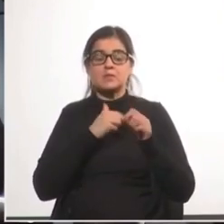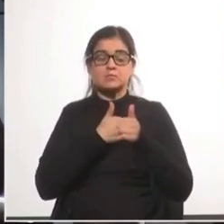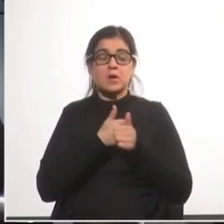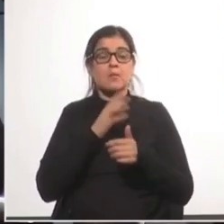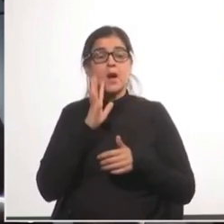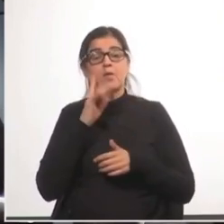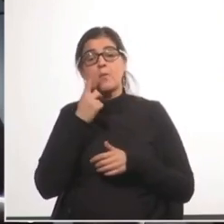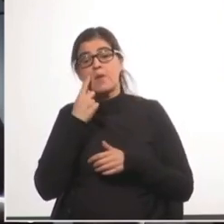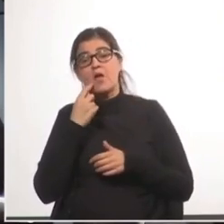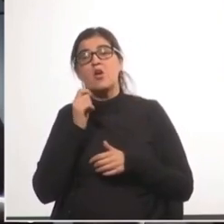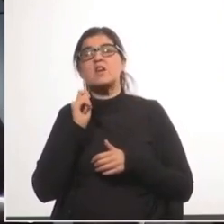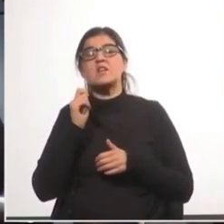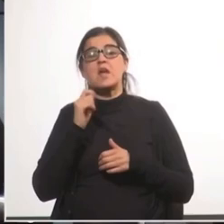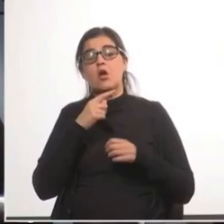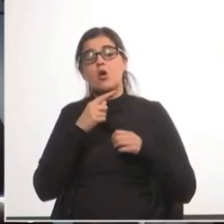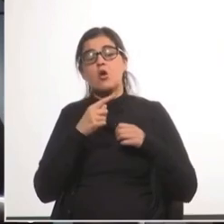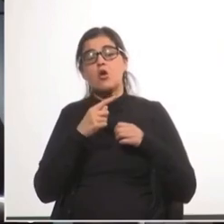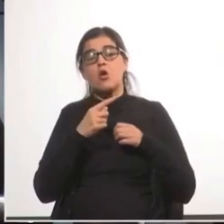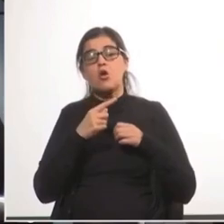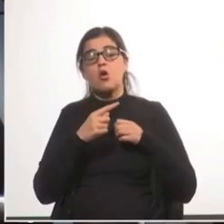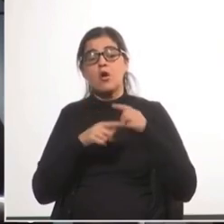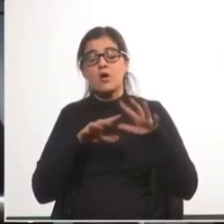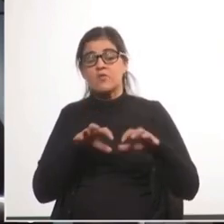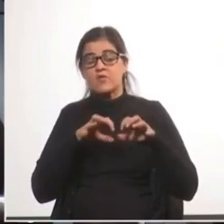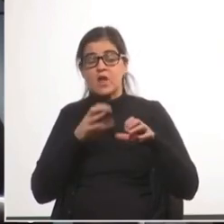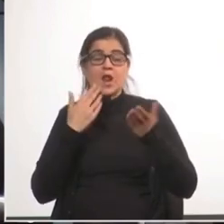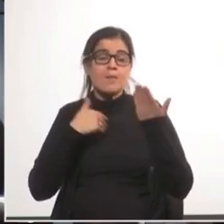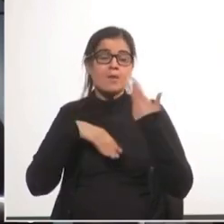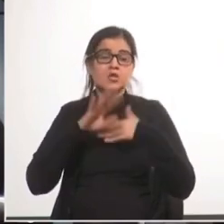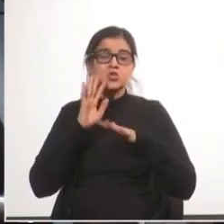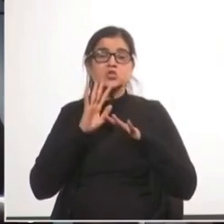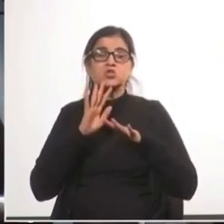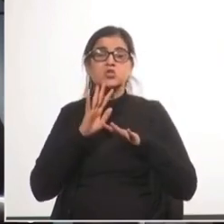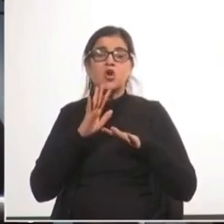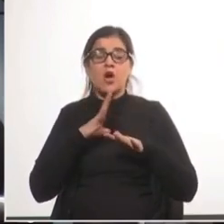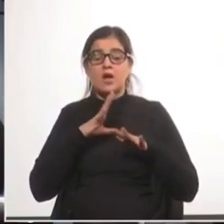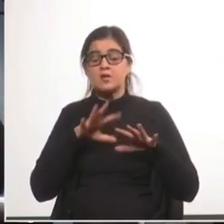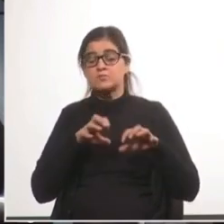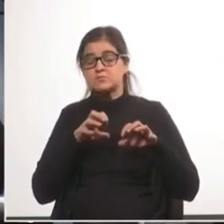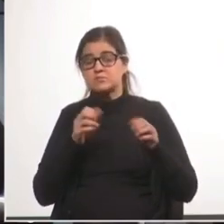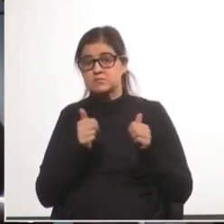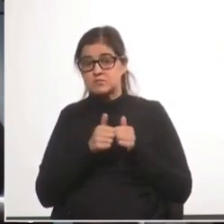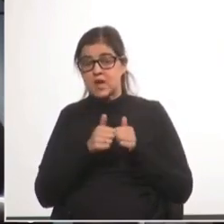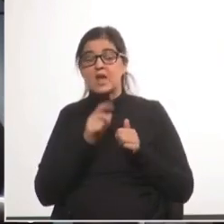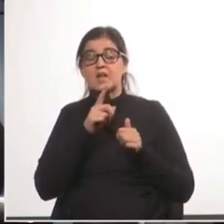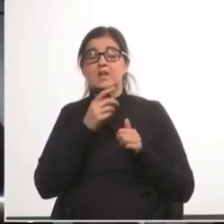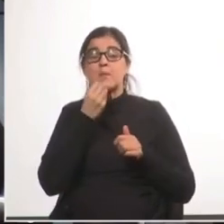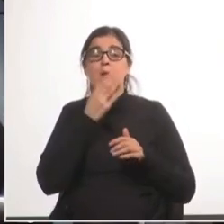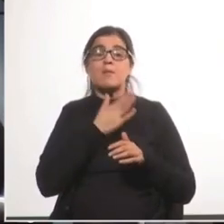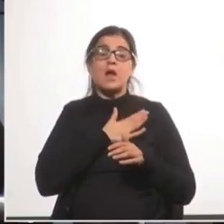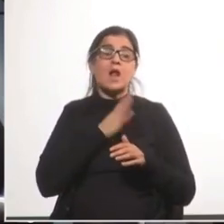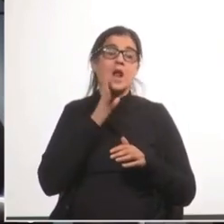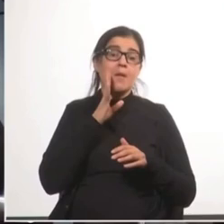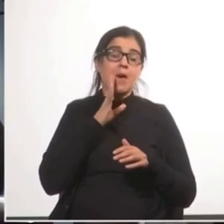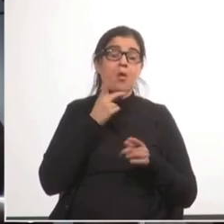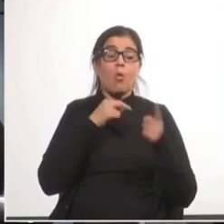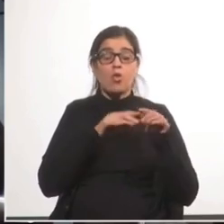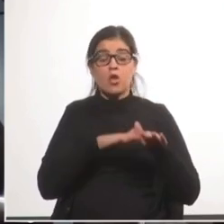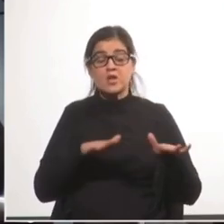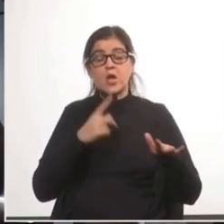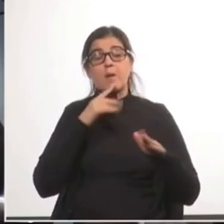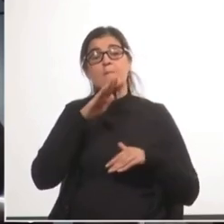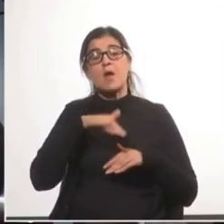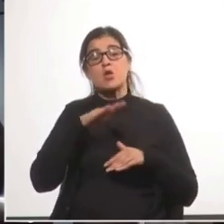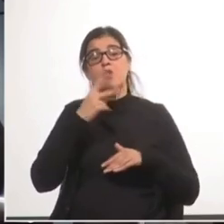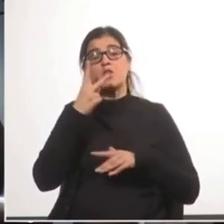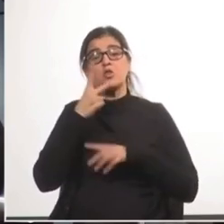la madre con quien convivió la mayor parte del tiempo. Segundo, que se preferirá la madre cuando el niño sea menor